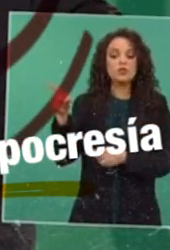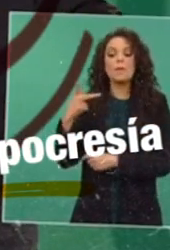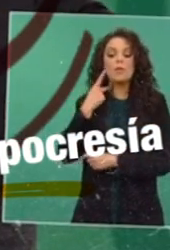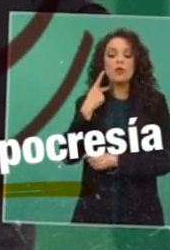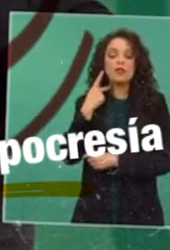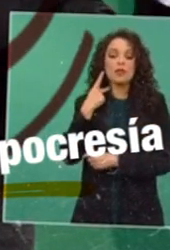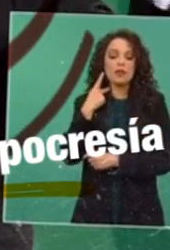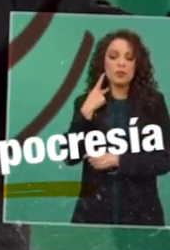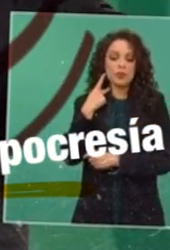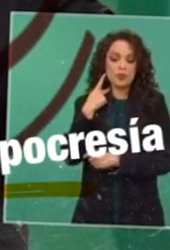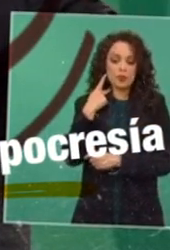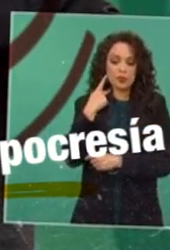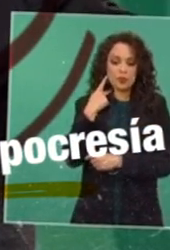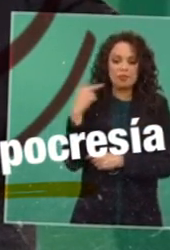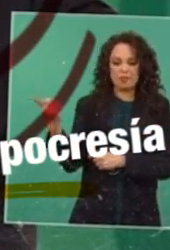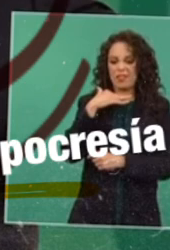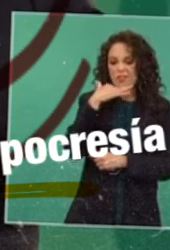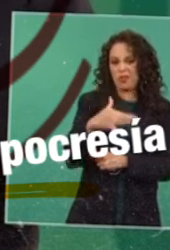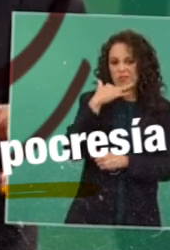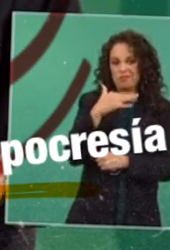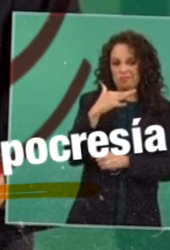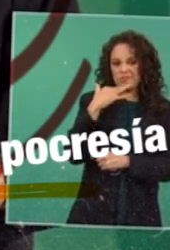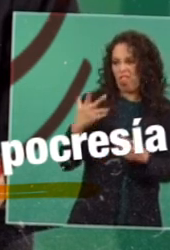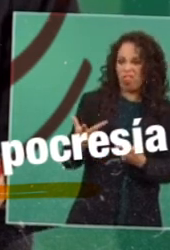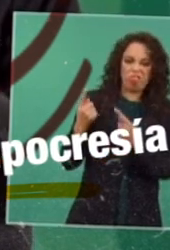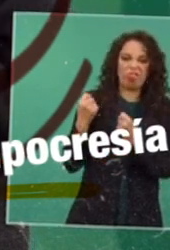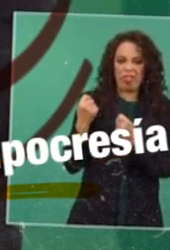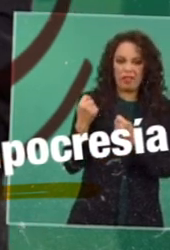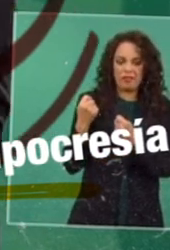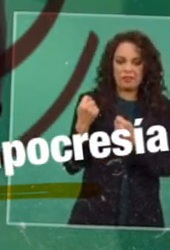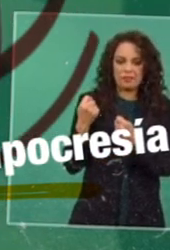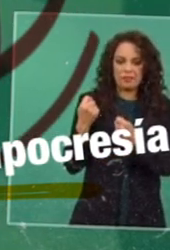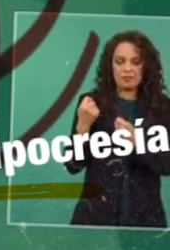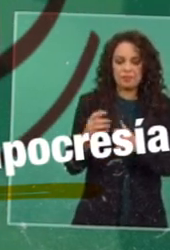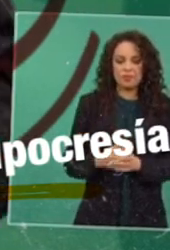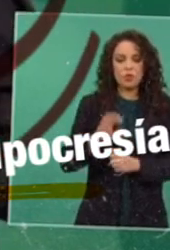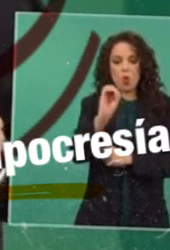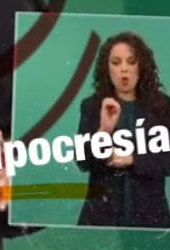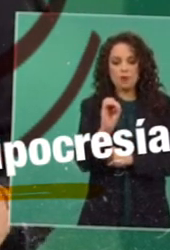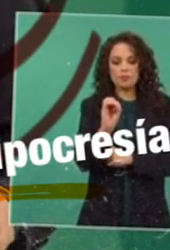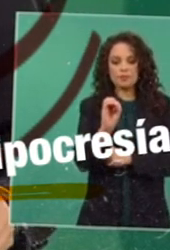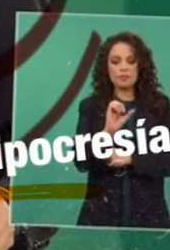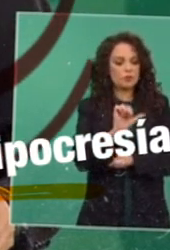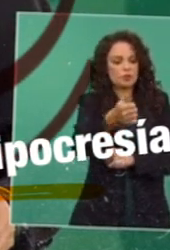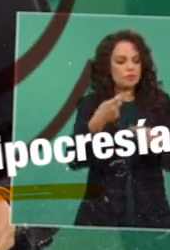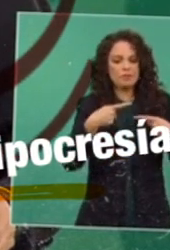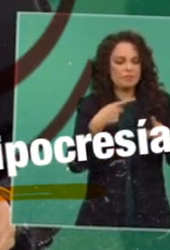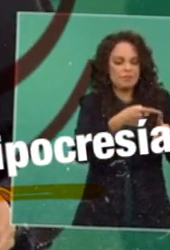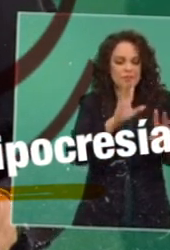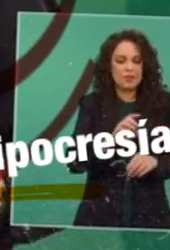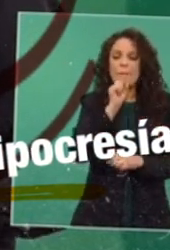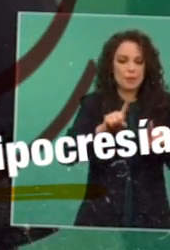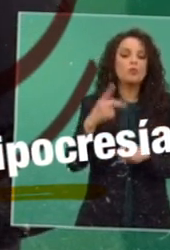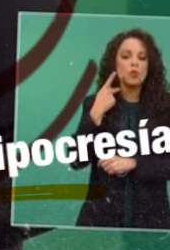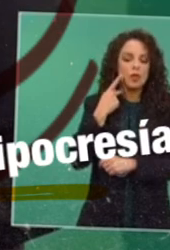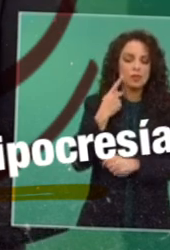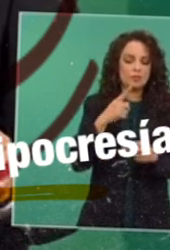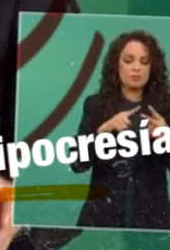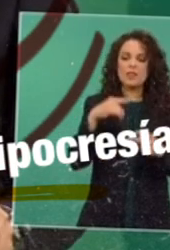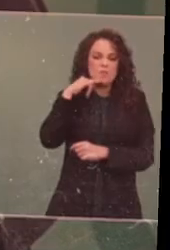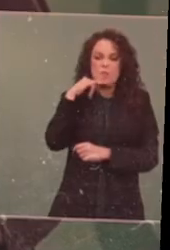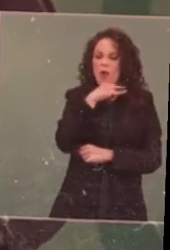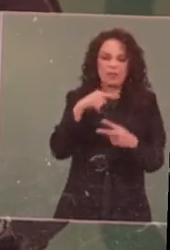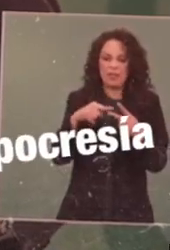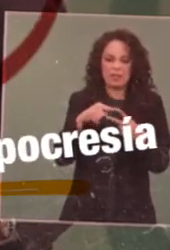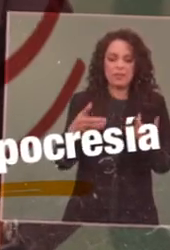esos corruptos, cínicos, o otro fulano, otro político de esos